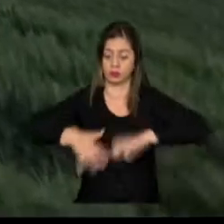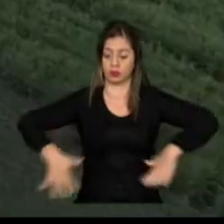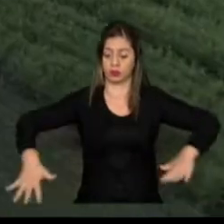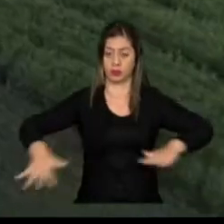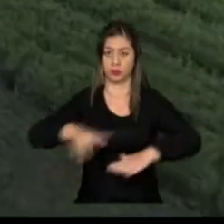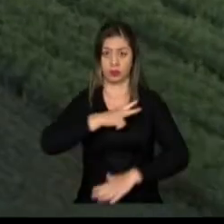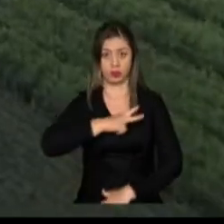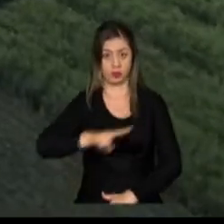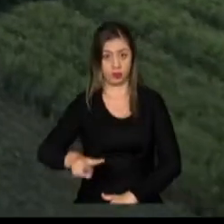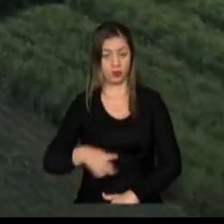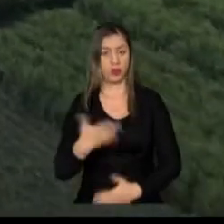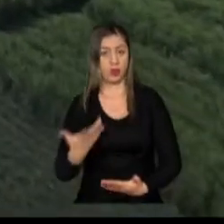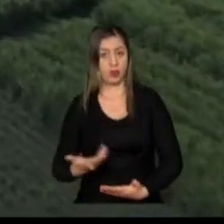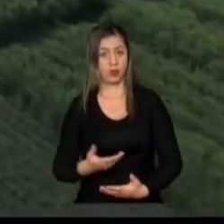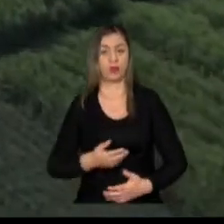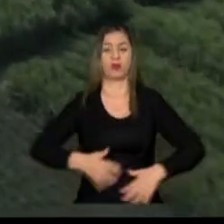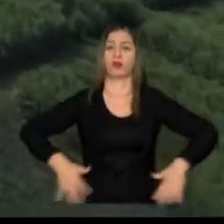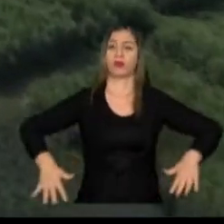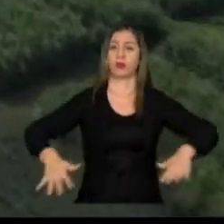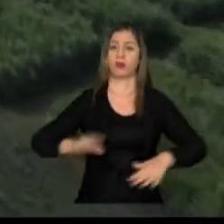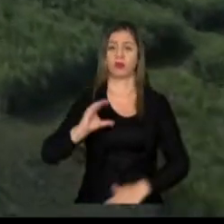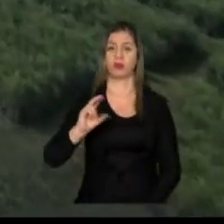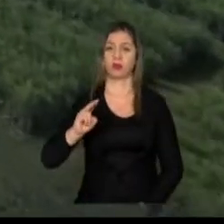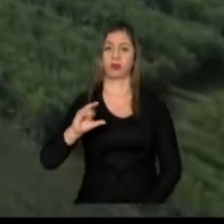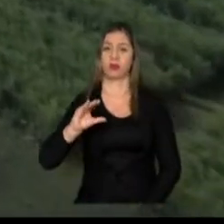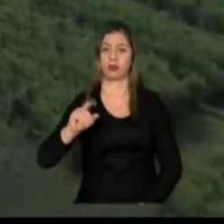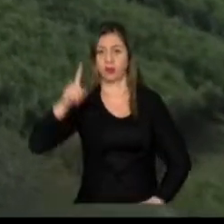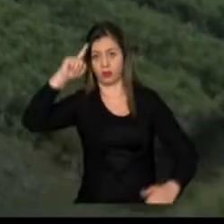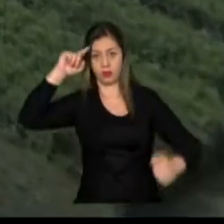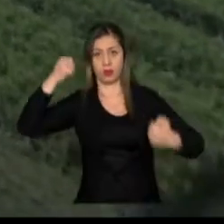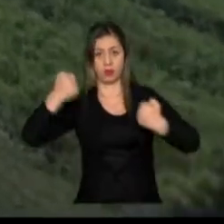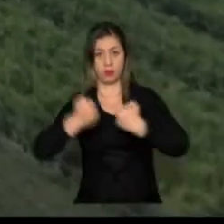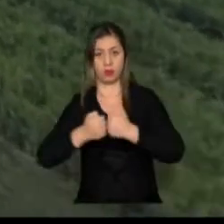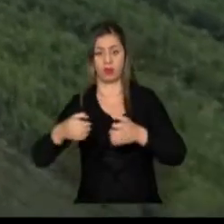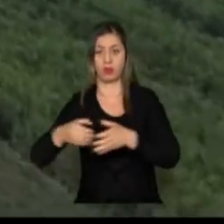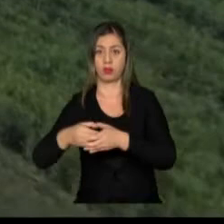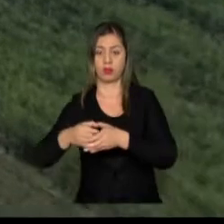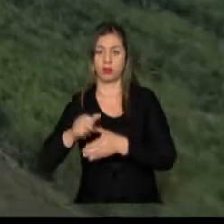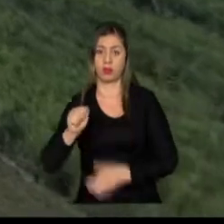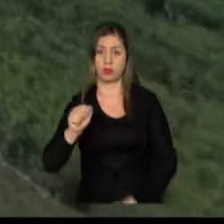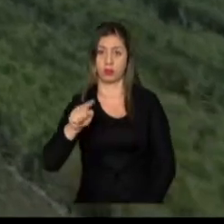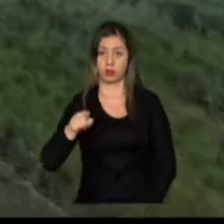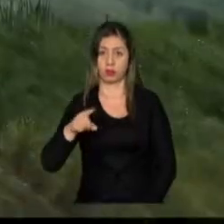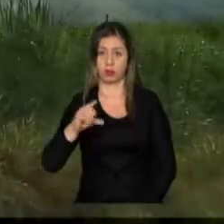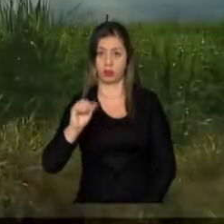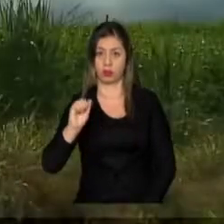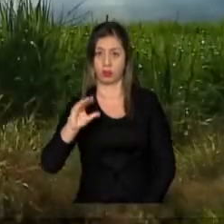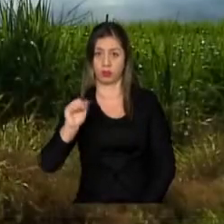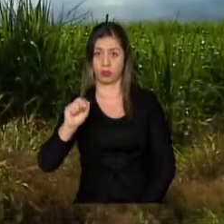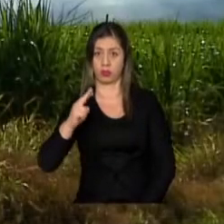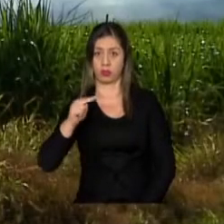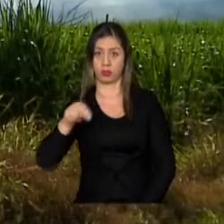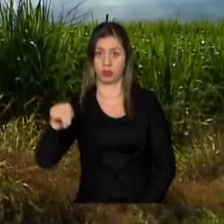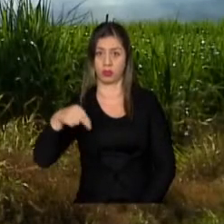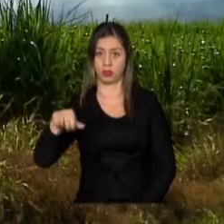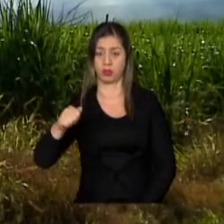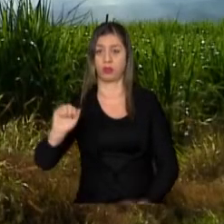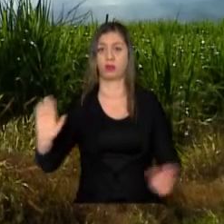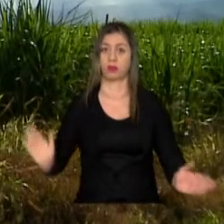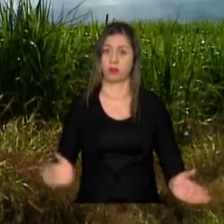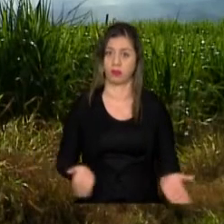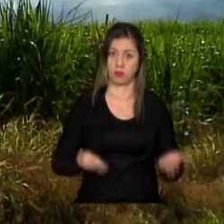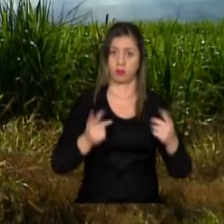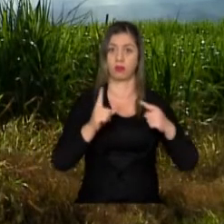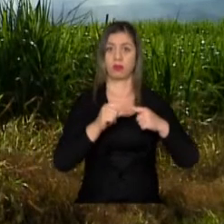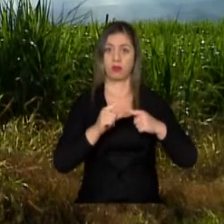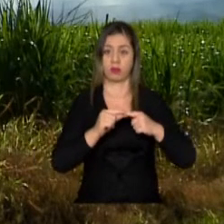Cauca. Esto gracias a una disposición de la CBC concertada con Azucaña, lo que aumentó de forma considerable la cosecha en verde,